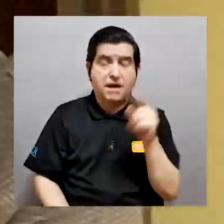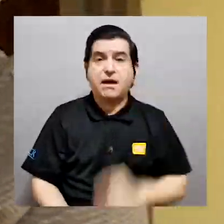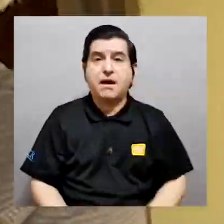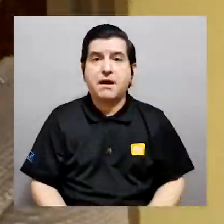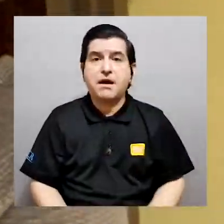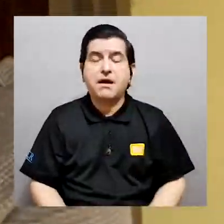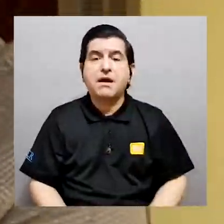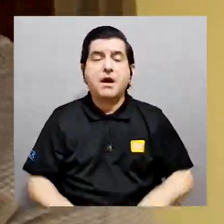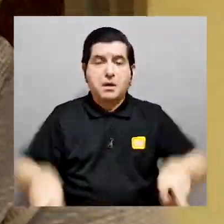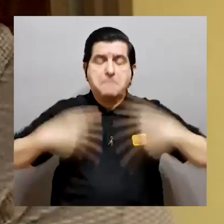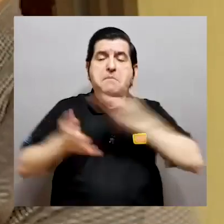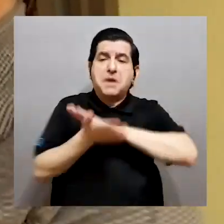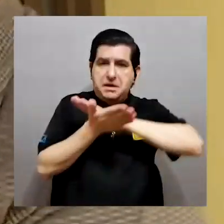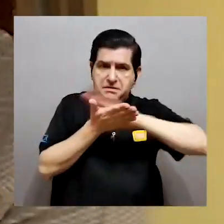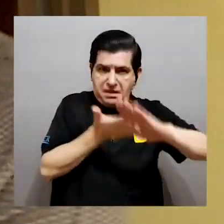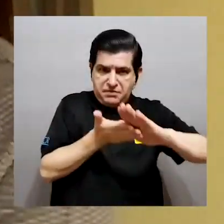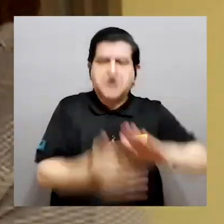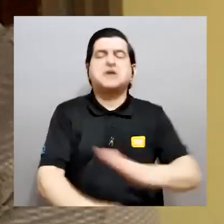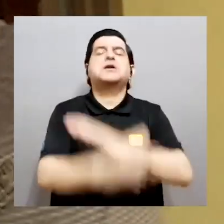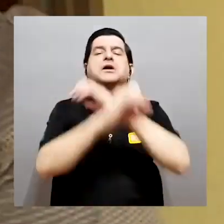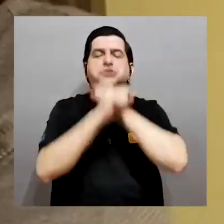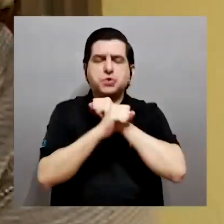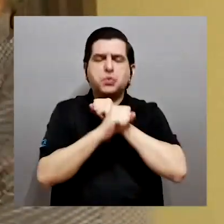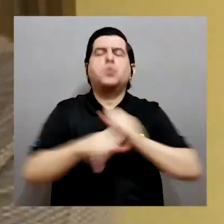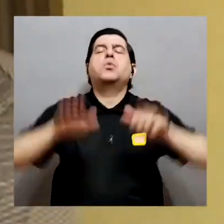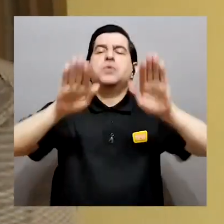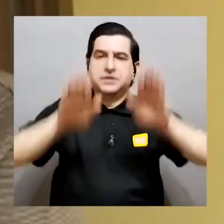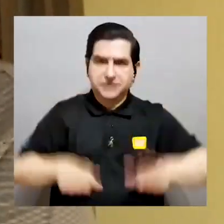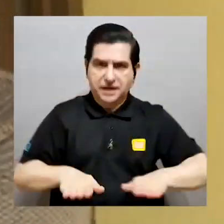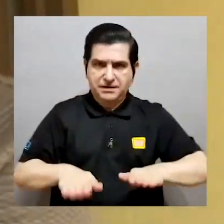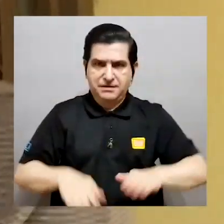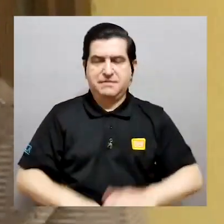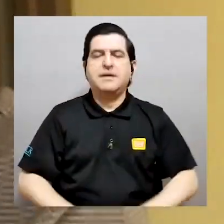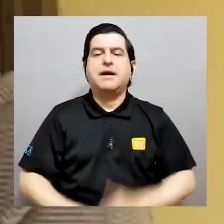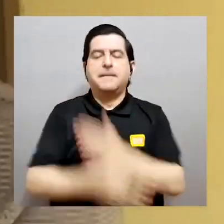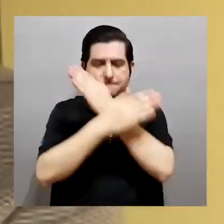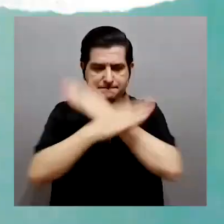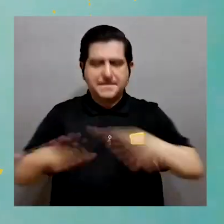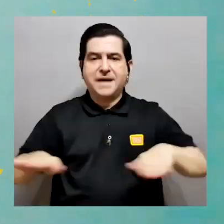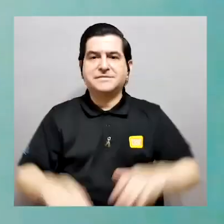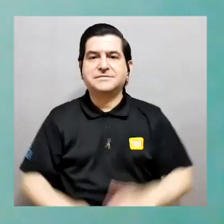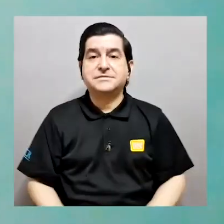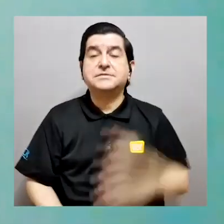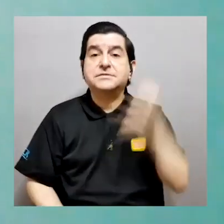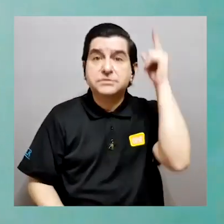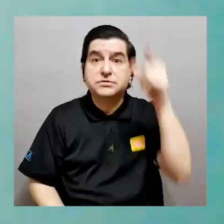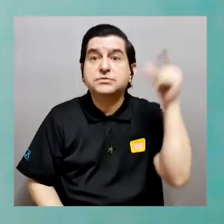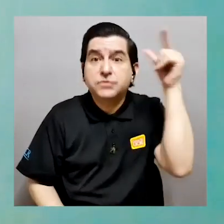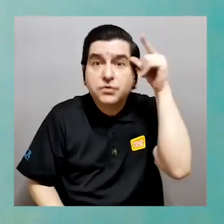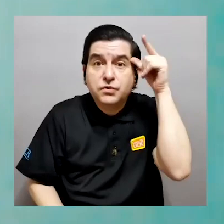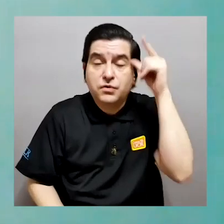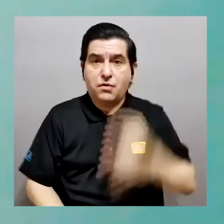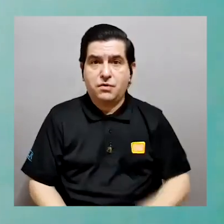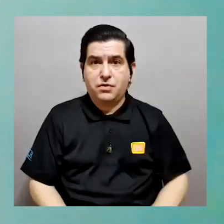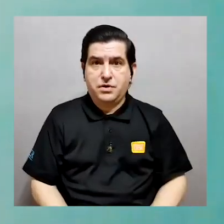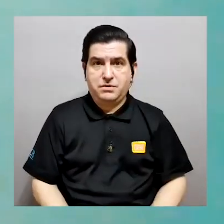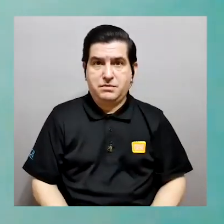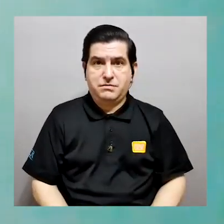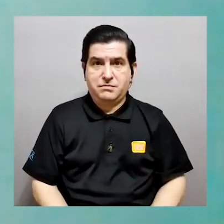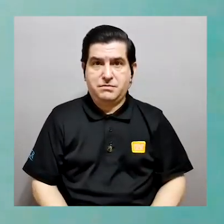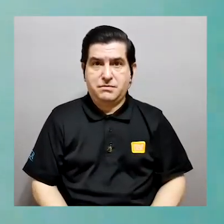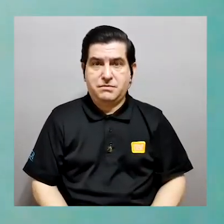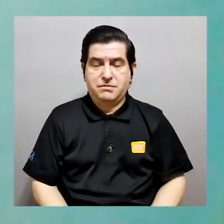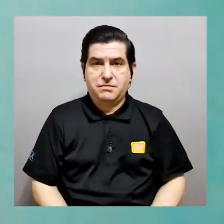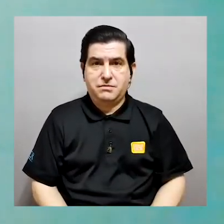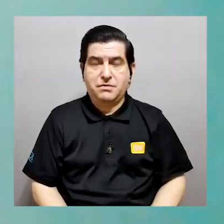máximo dignamente, con seguridad, con tranquilidad, con paz. y desde luego, si